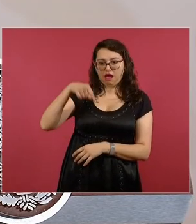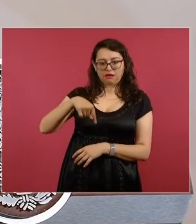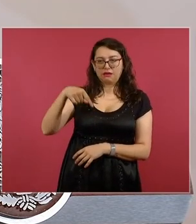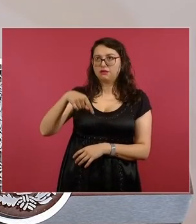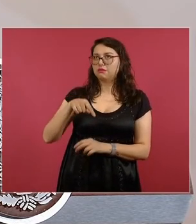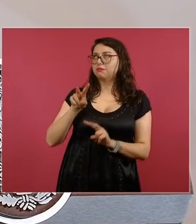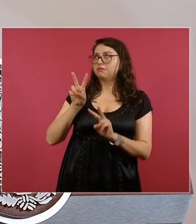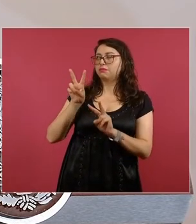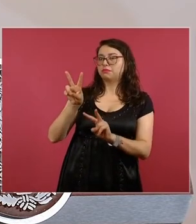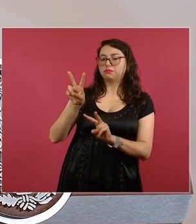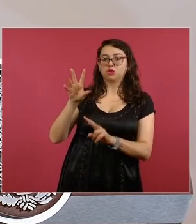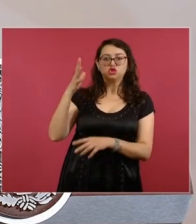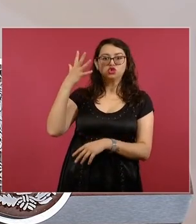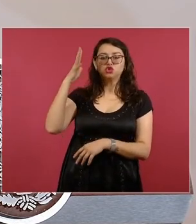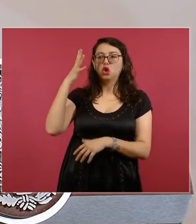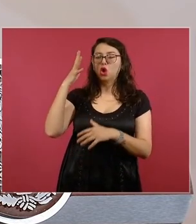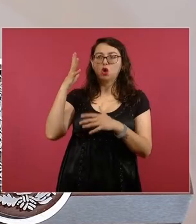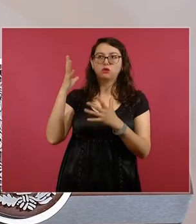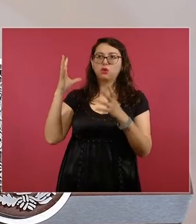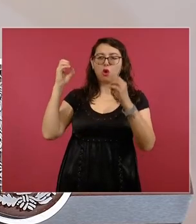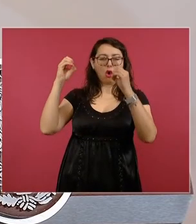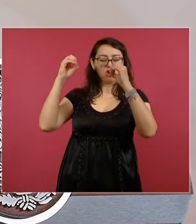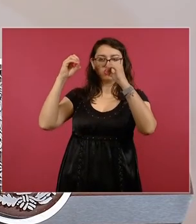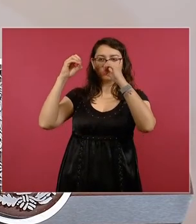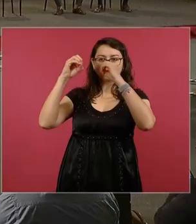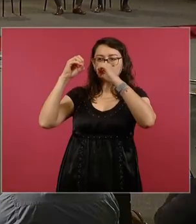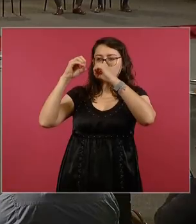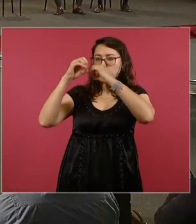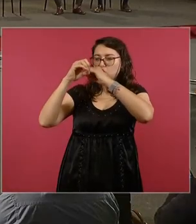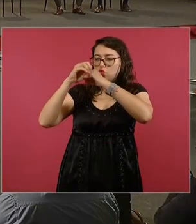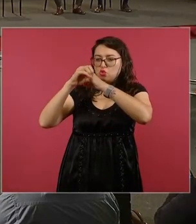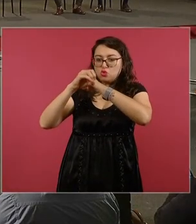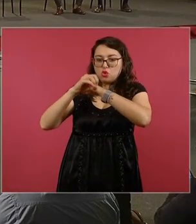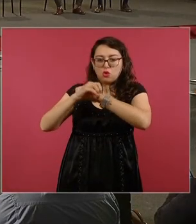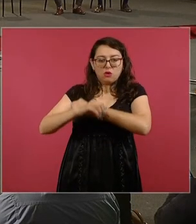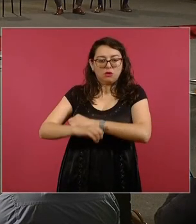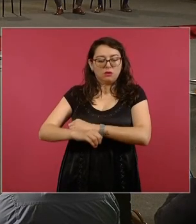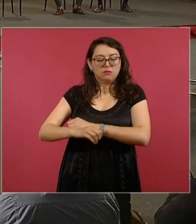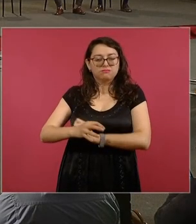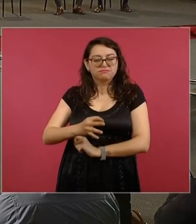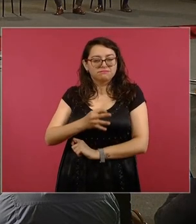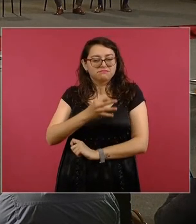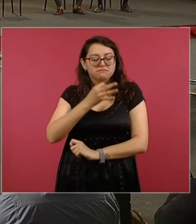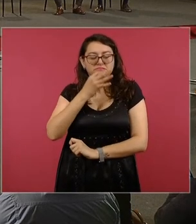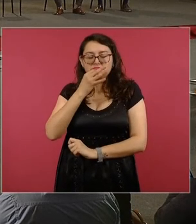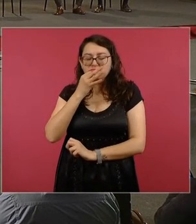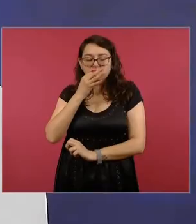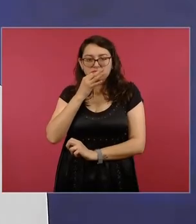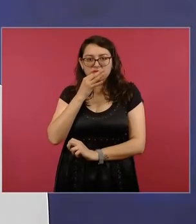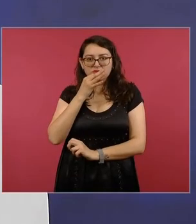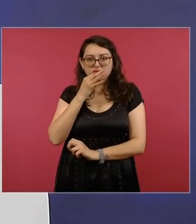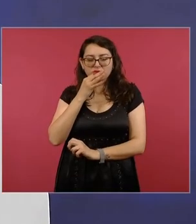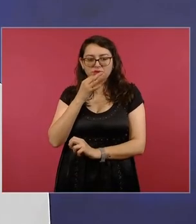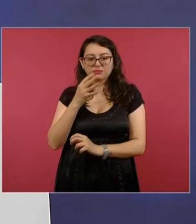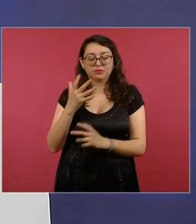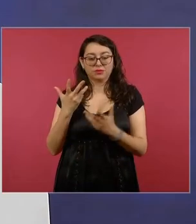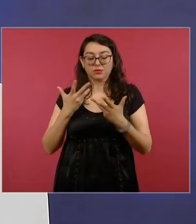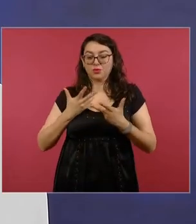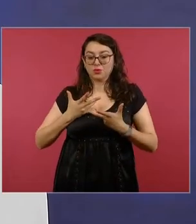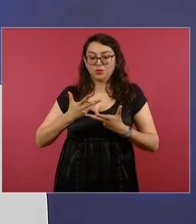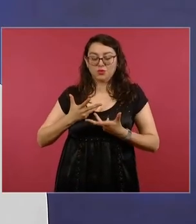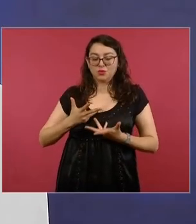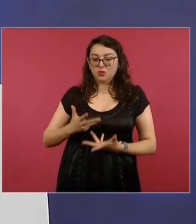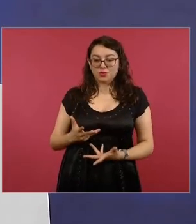sol desaparece y por un breve tiempo se instaura la oscuridad durante el día. Es decir, viviremos